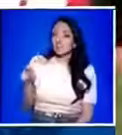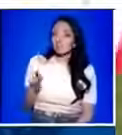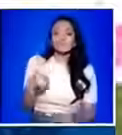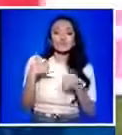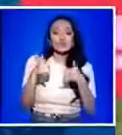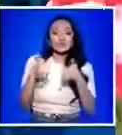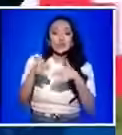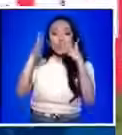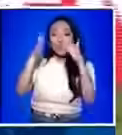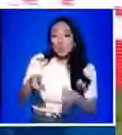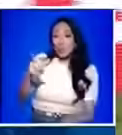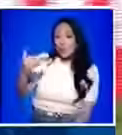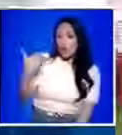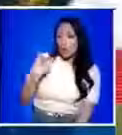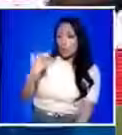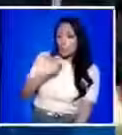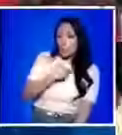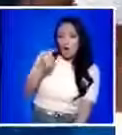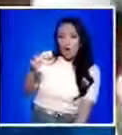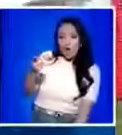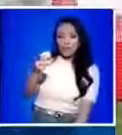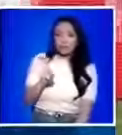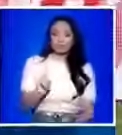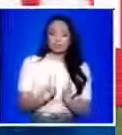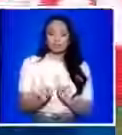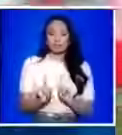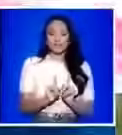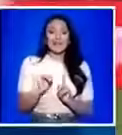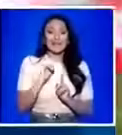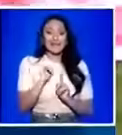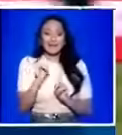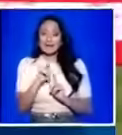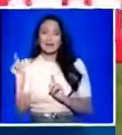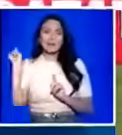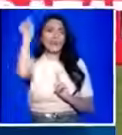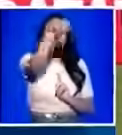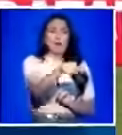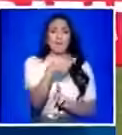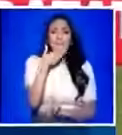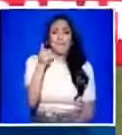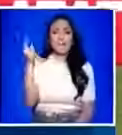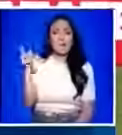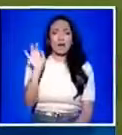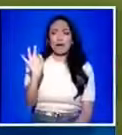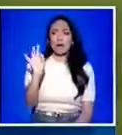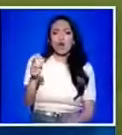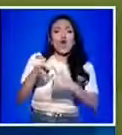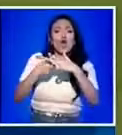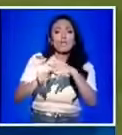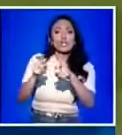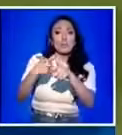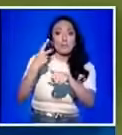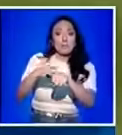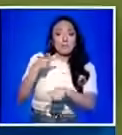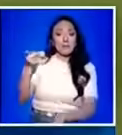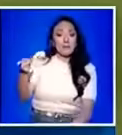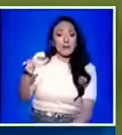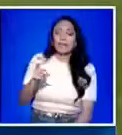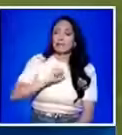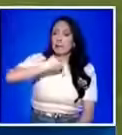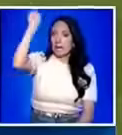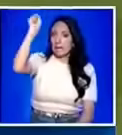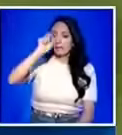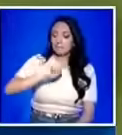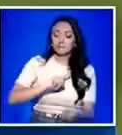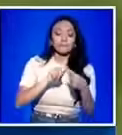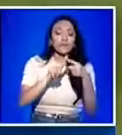actuó en el fútbol de Polonia para definir con pierna zurda, fue uno de los mejores de la cancha, llevó a que debutó con la selección y lo hizo con una conquista.